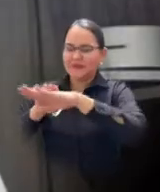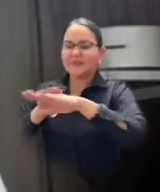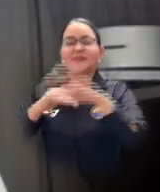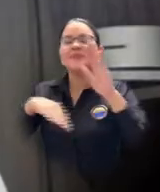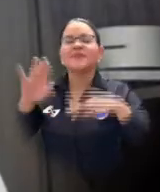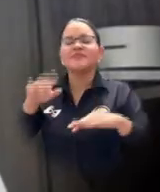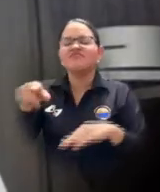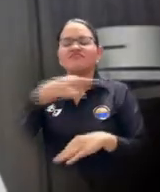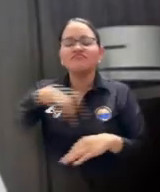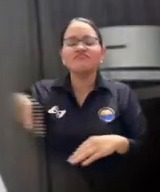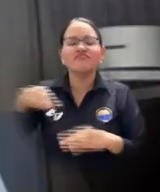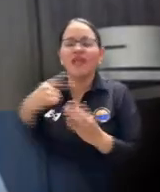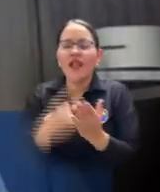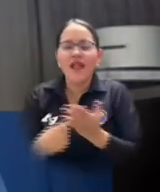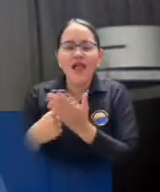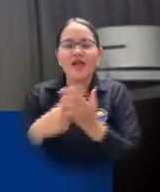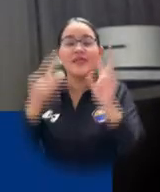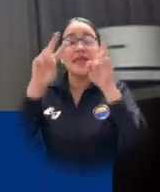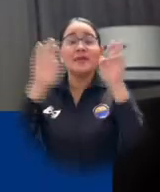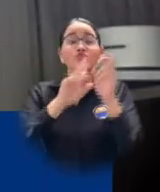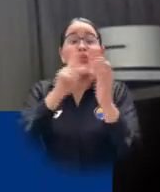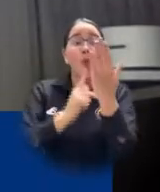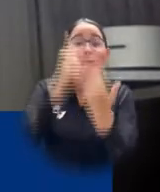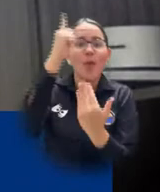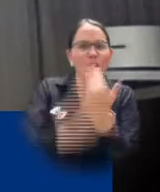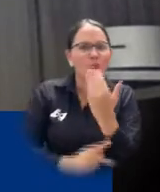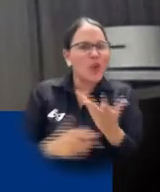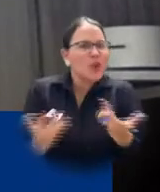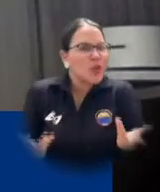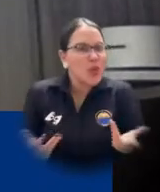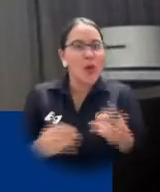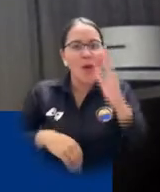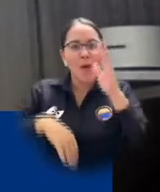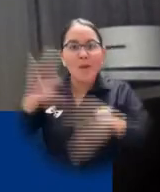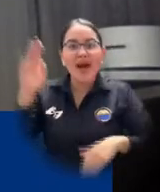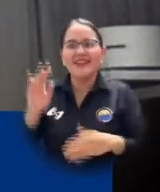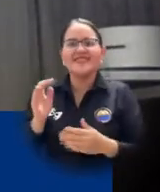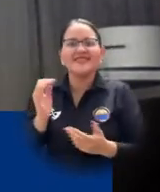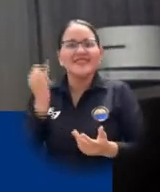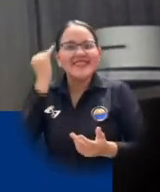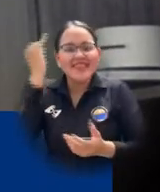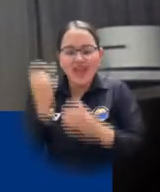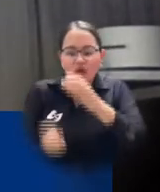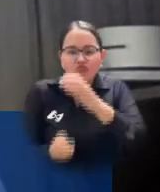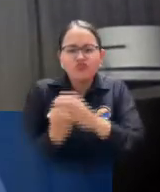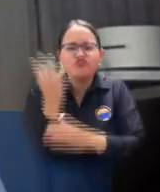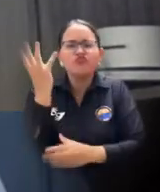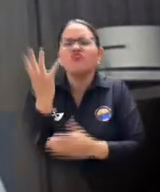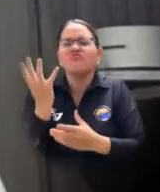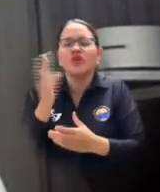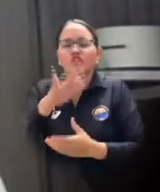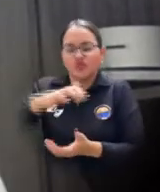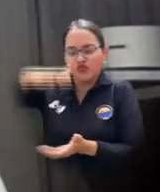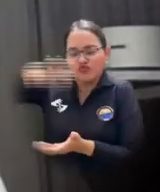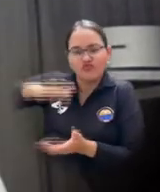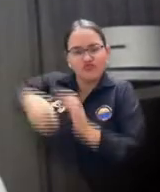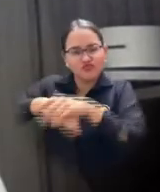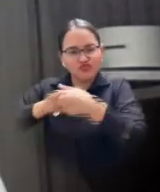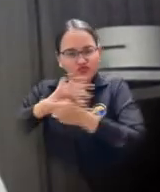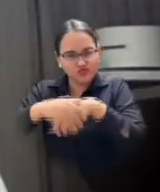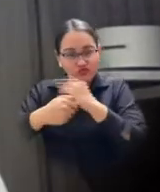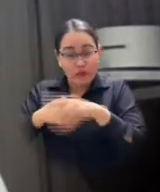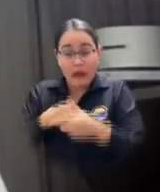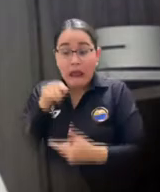El día de hoy estaremos hablando de un importante proyecto que se ha gestionado, elaboración y distribución del gel de grado